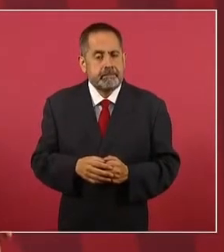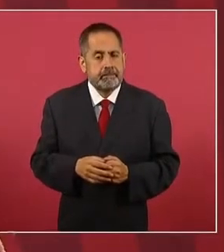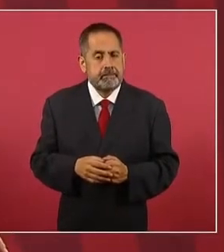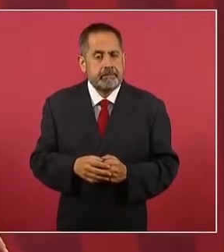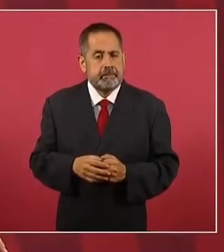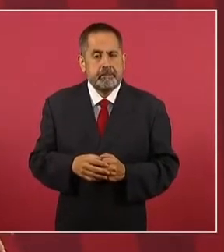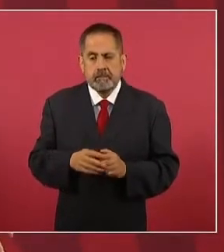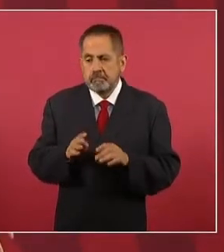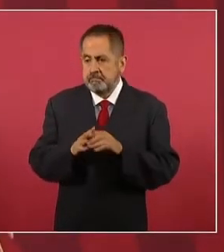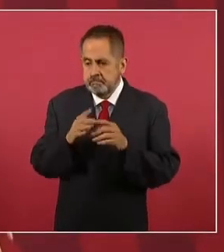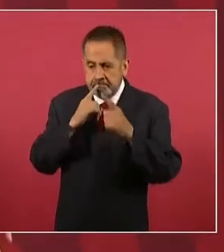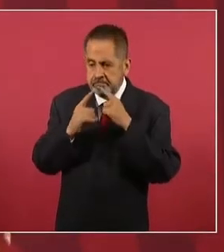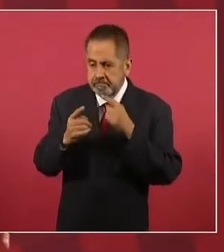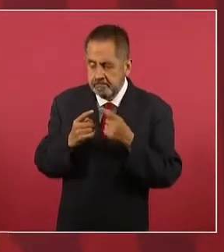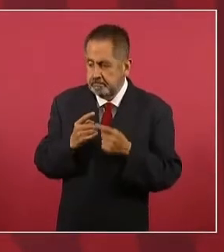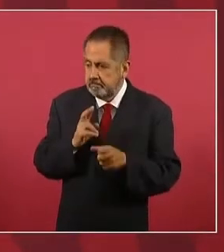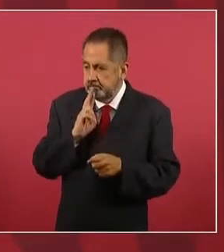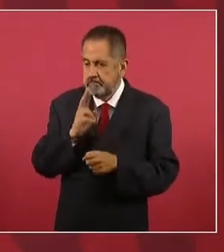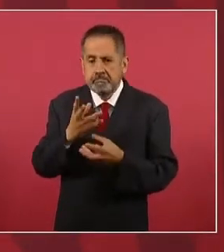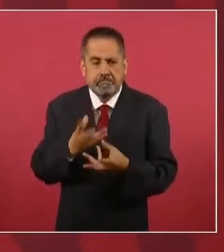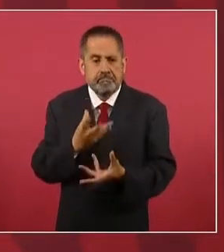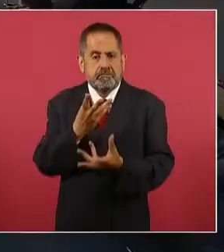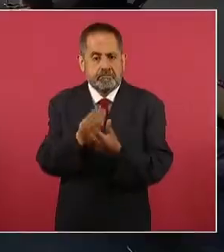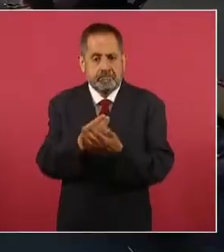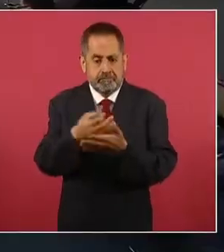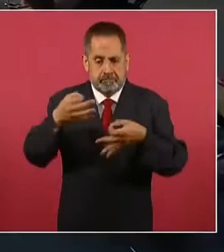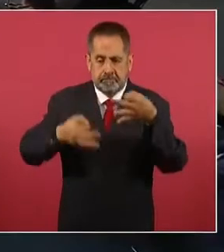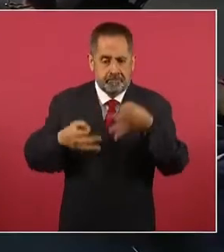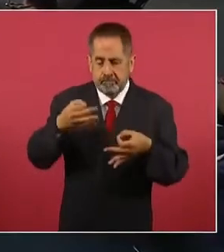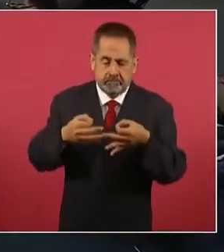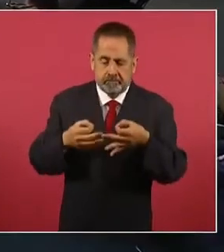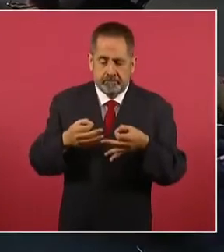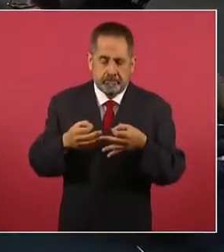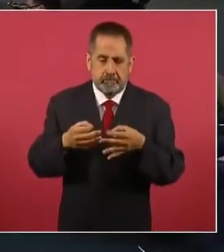se resuelven con lo jurídico.